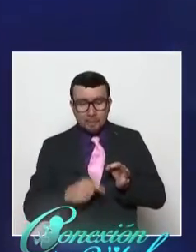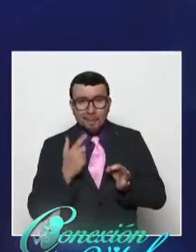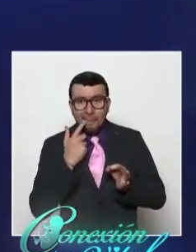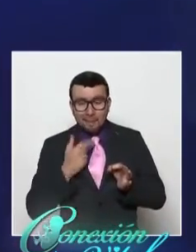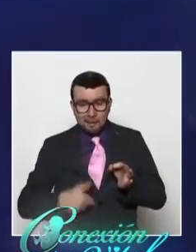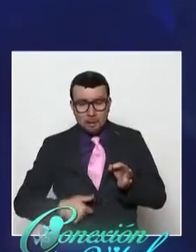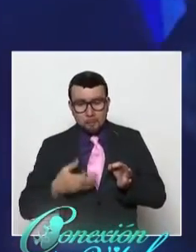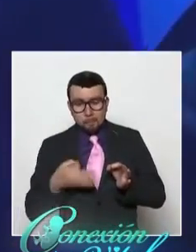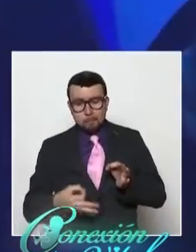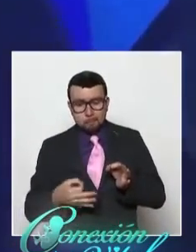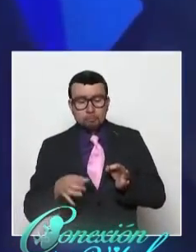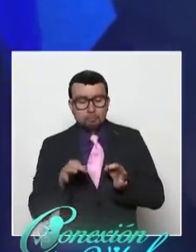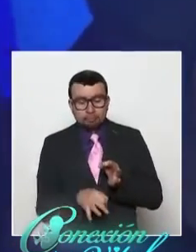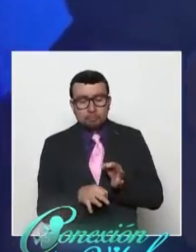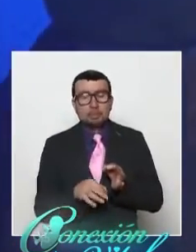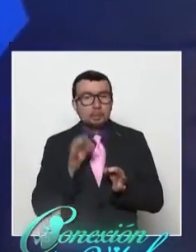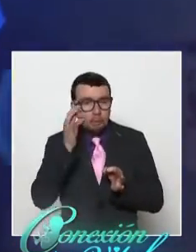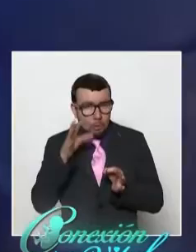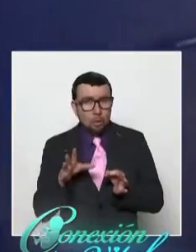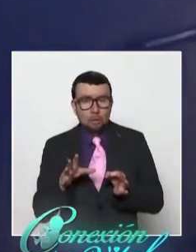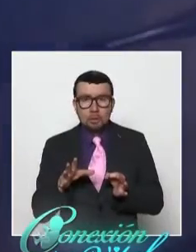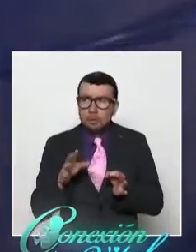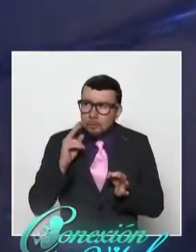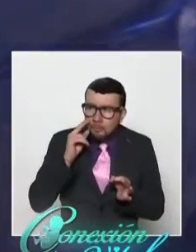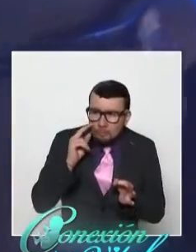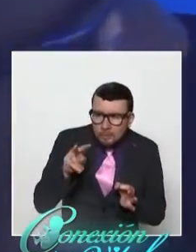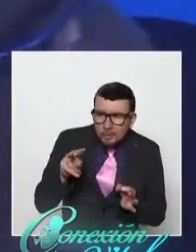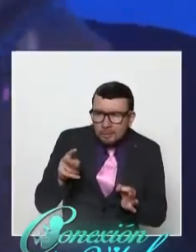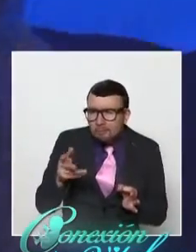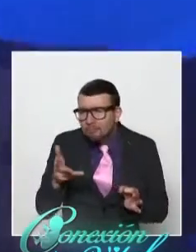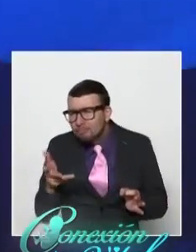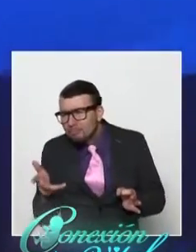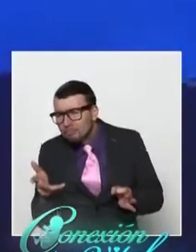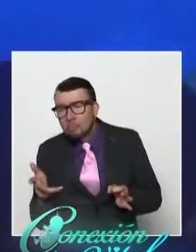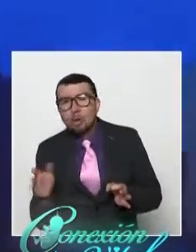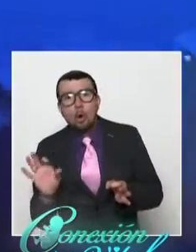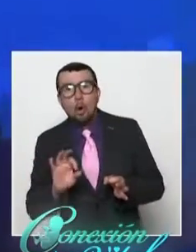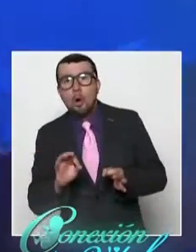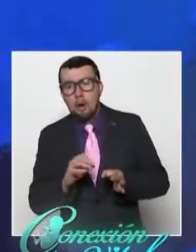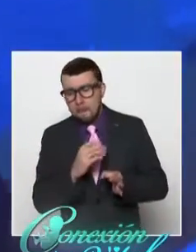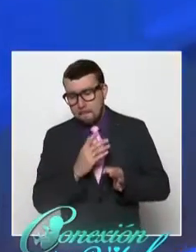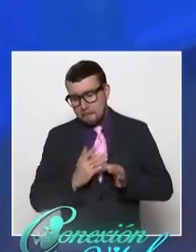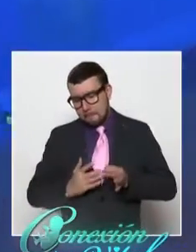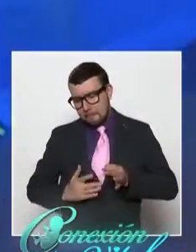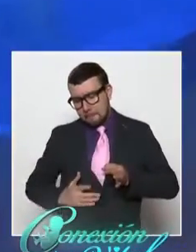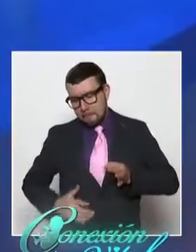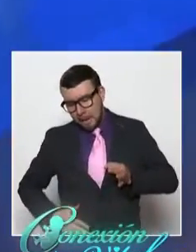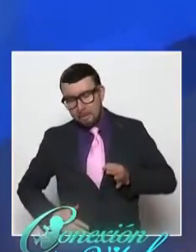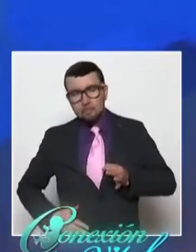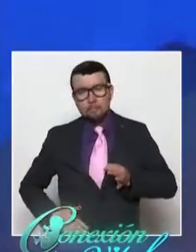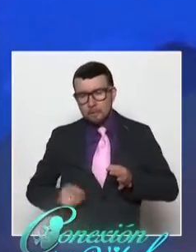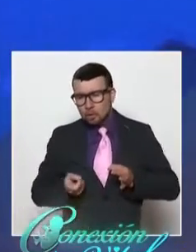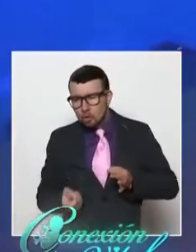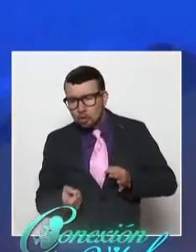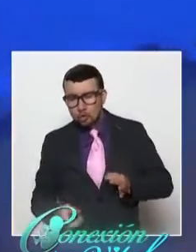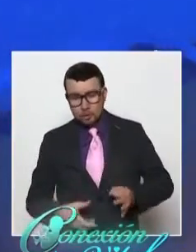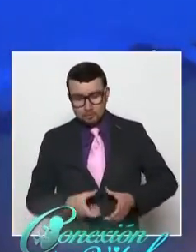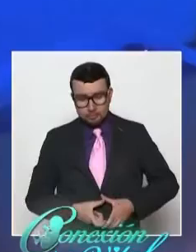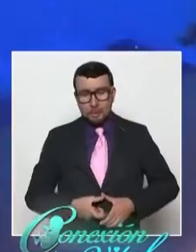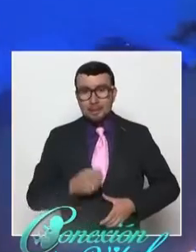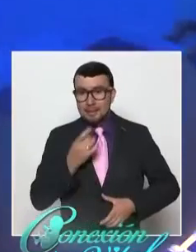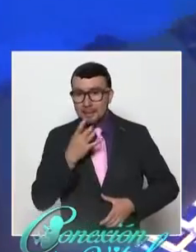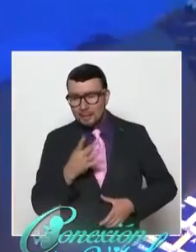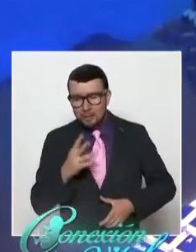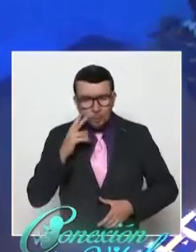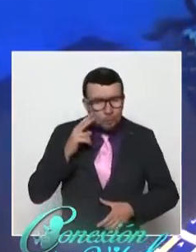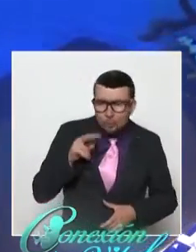en el conducto, en una parte donde lo podamos apreciar o en un trayecto mucho más posterior por el lado del páncreas donde no podemos ver